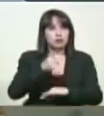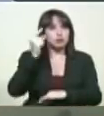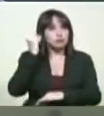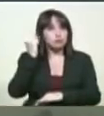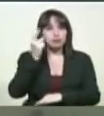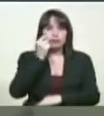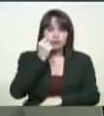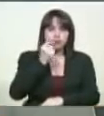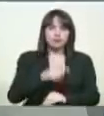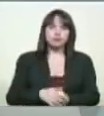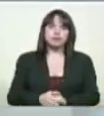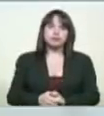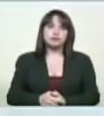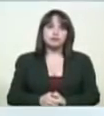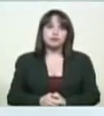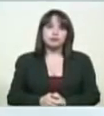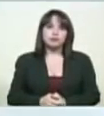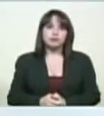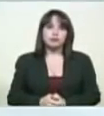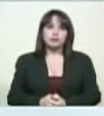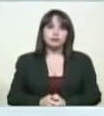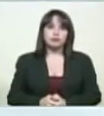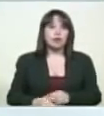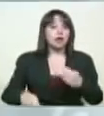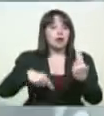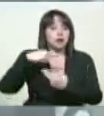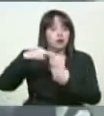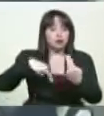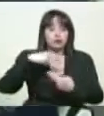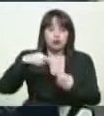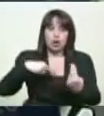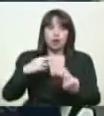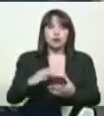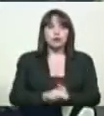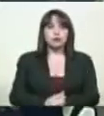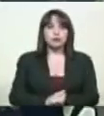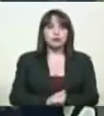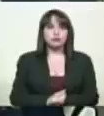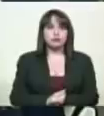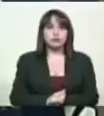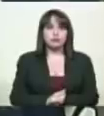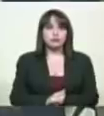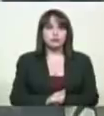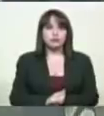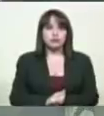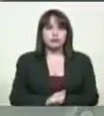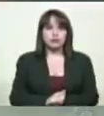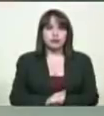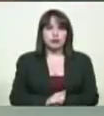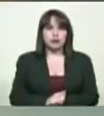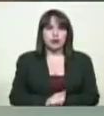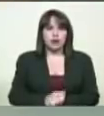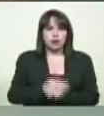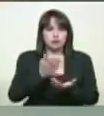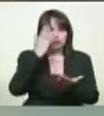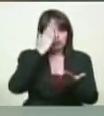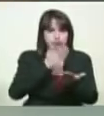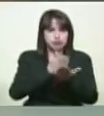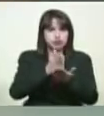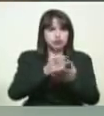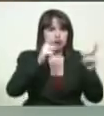gobernadores revolucionarios y revolucionarios de orientado a la